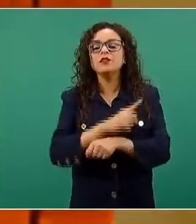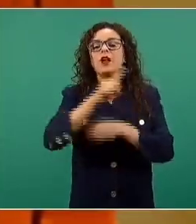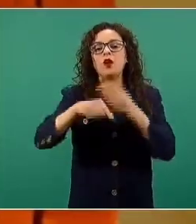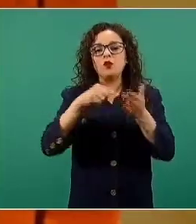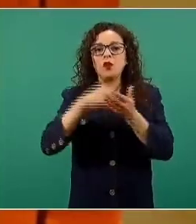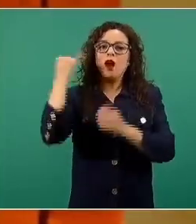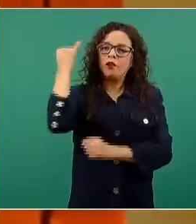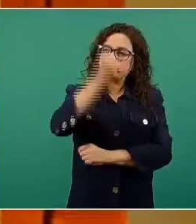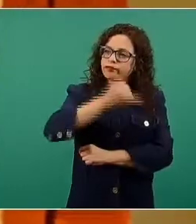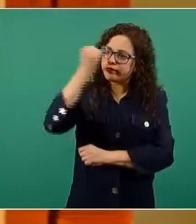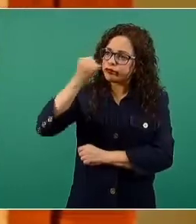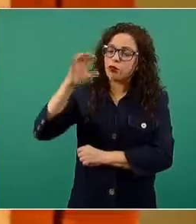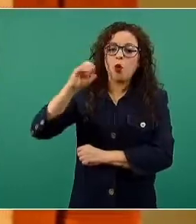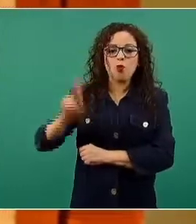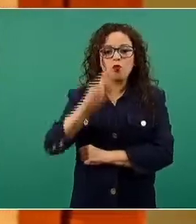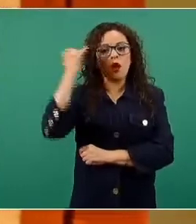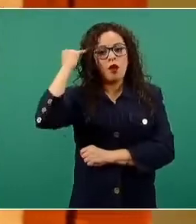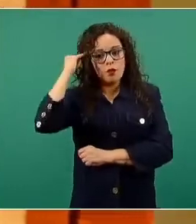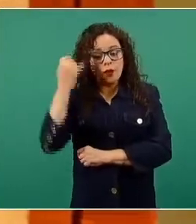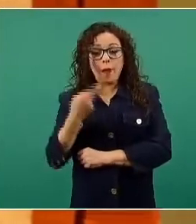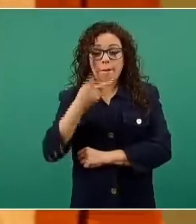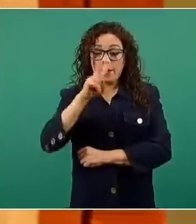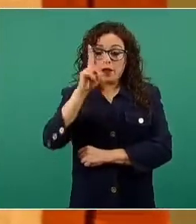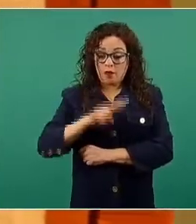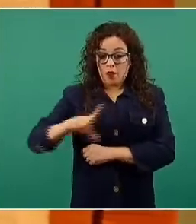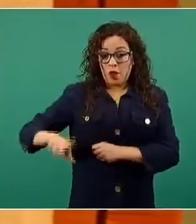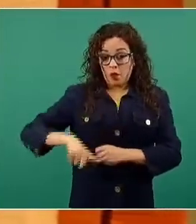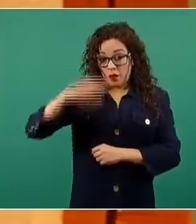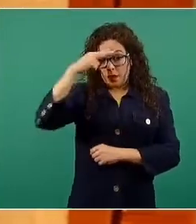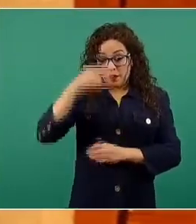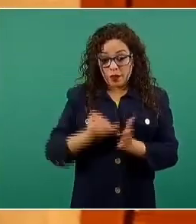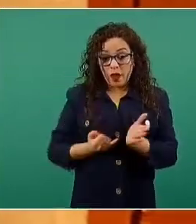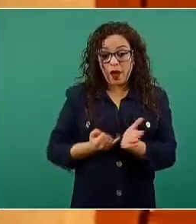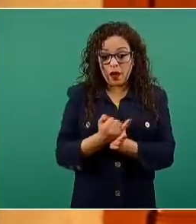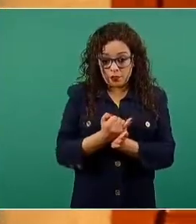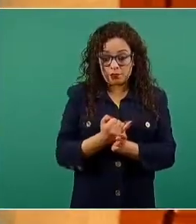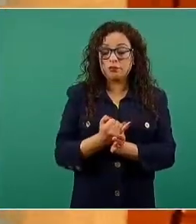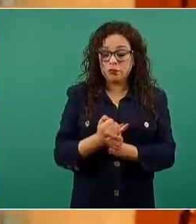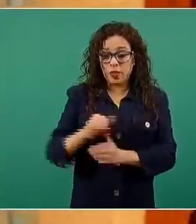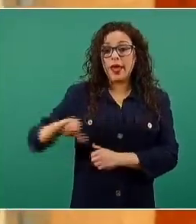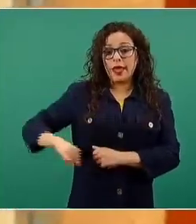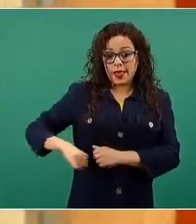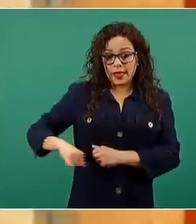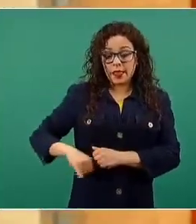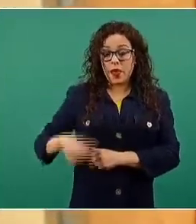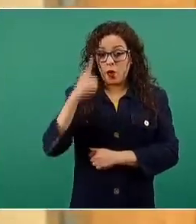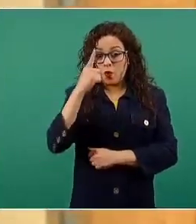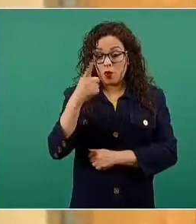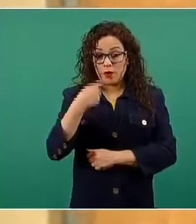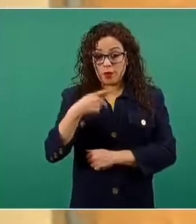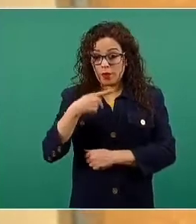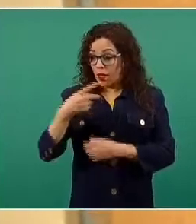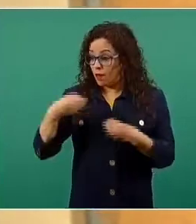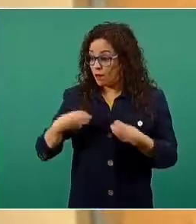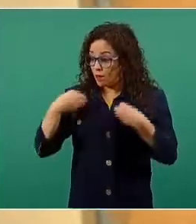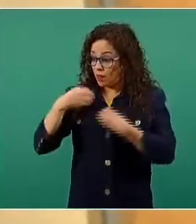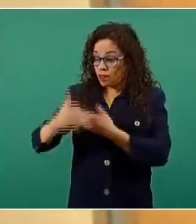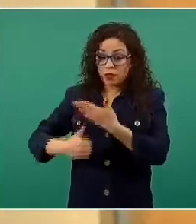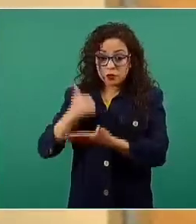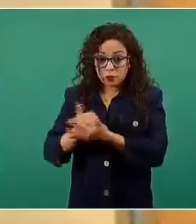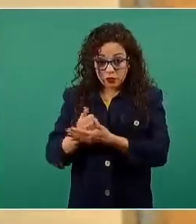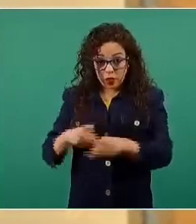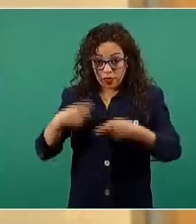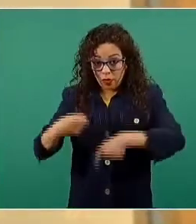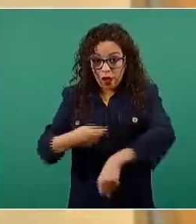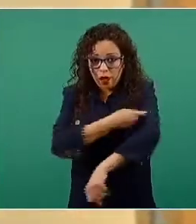interés y es la decisión del Gobierno de México que no solamente se vacunen personas que viven en las ciudades o personas que